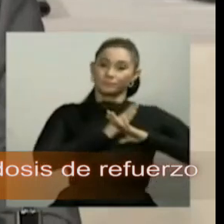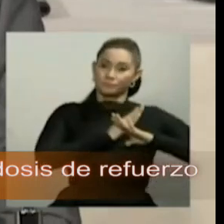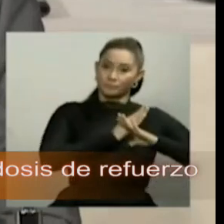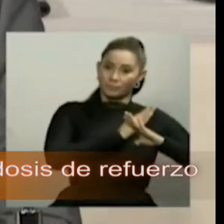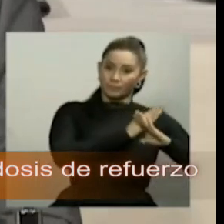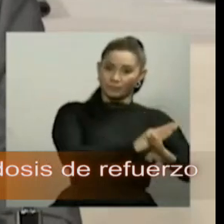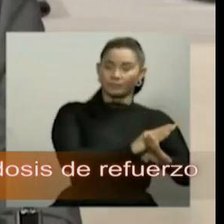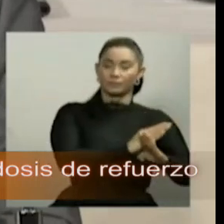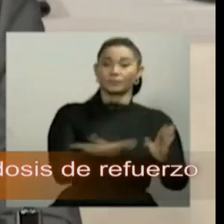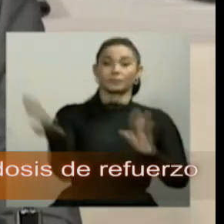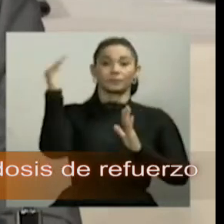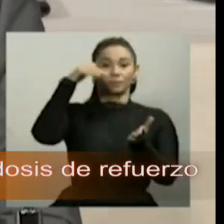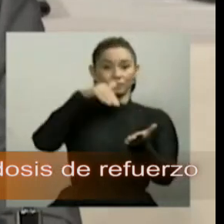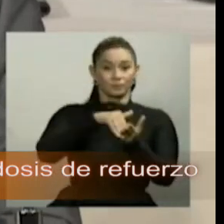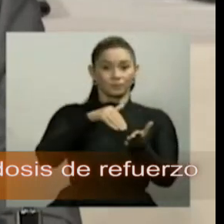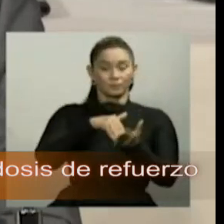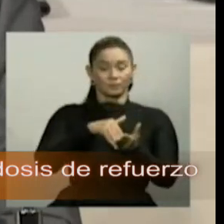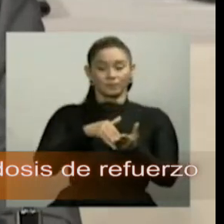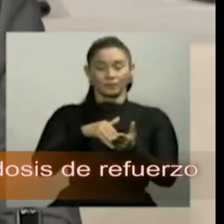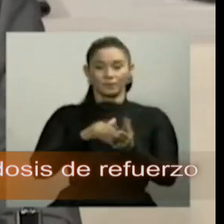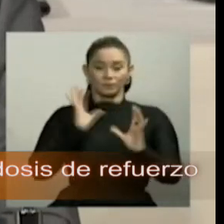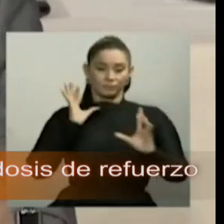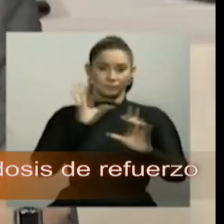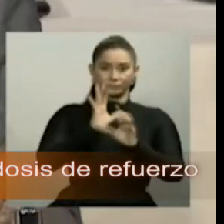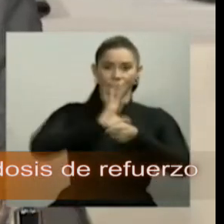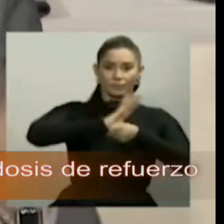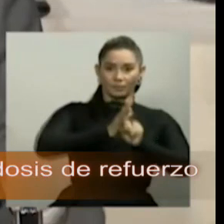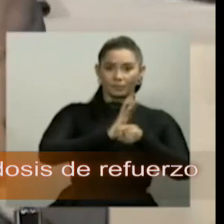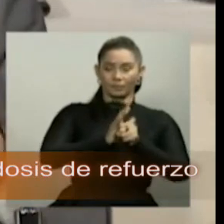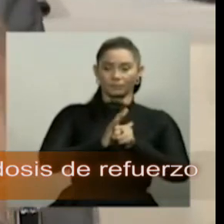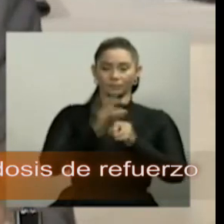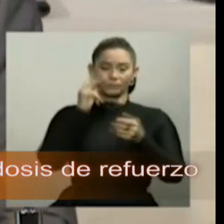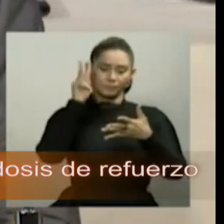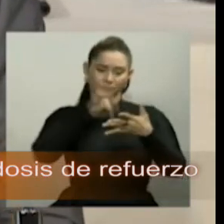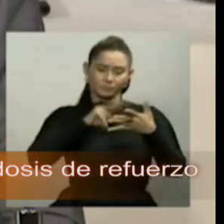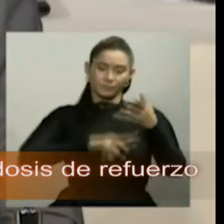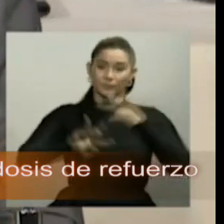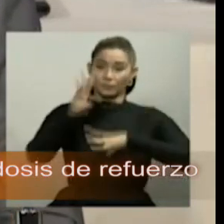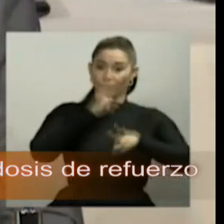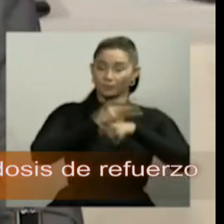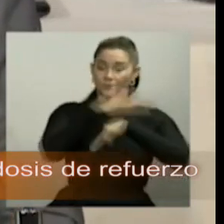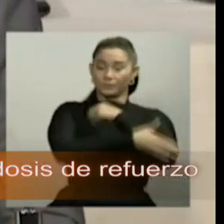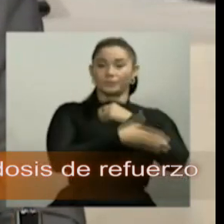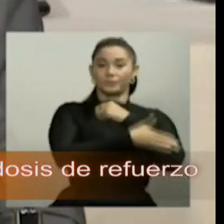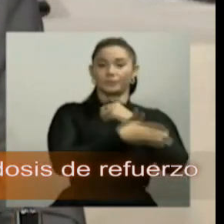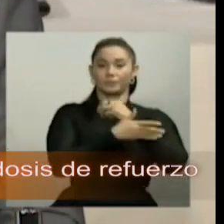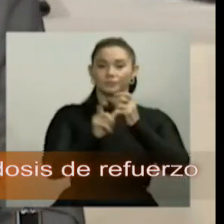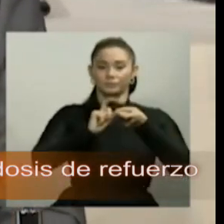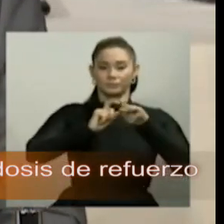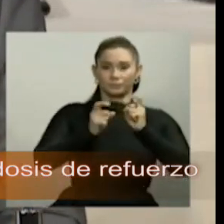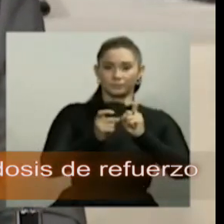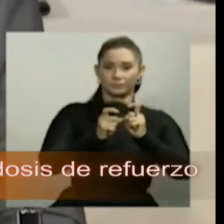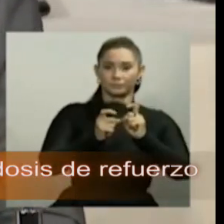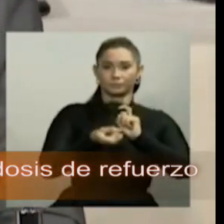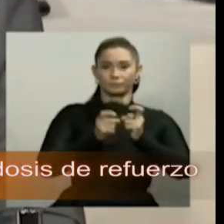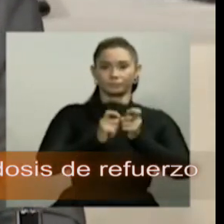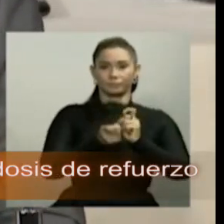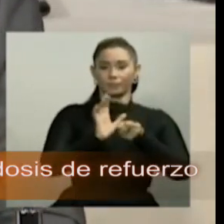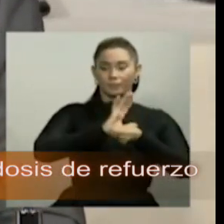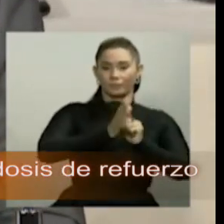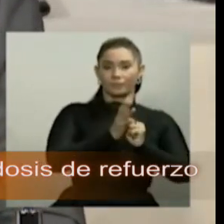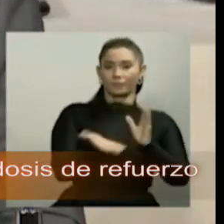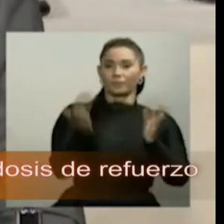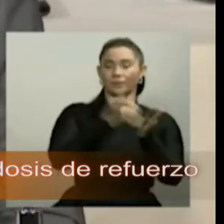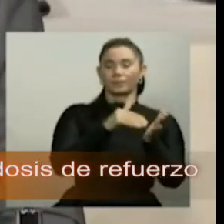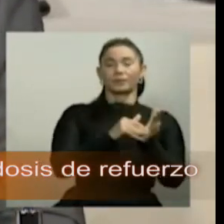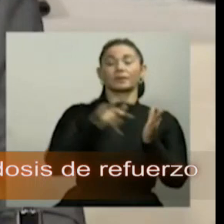que ocurra la amenaza que tenemos en todos los países del mundo. Si usted lo revisa, todos los países hoy, ahora mismo hay un rebrote. Nosotros entonces, con